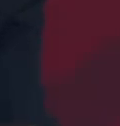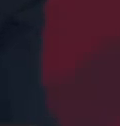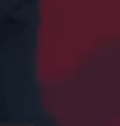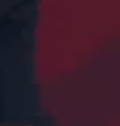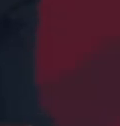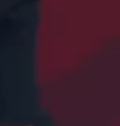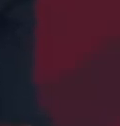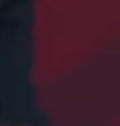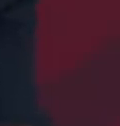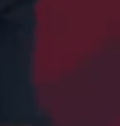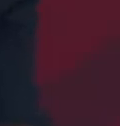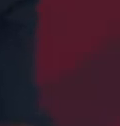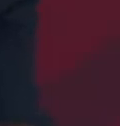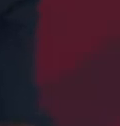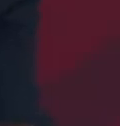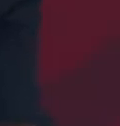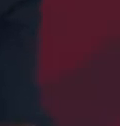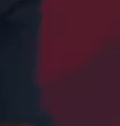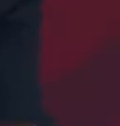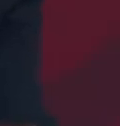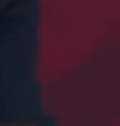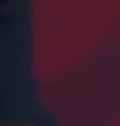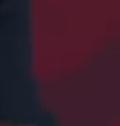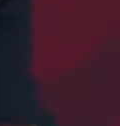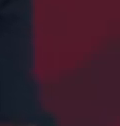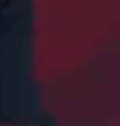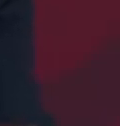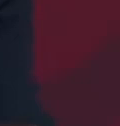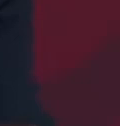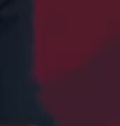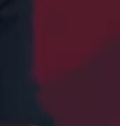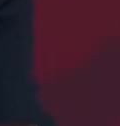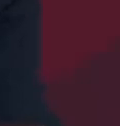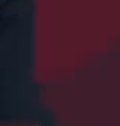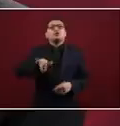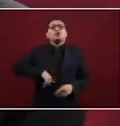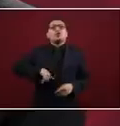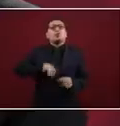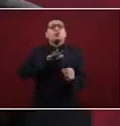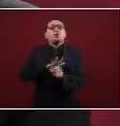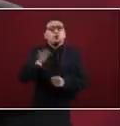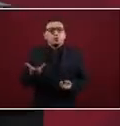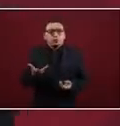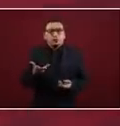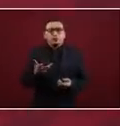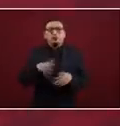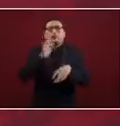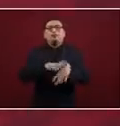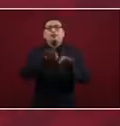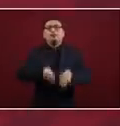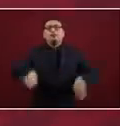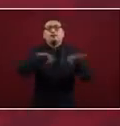polémica, a pensar en el interés general y a una ética que debe